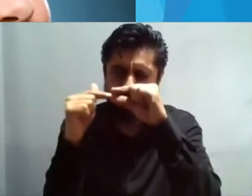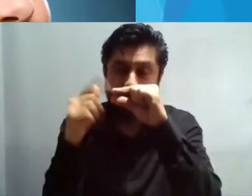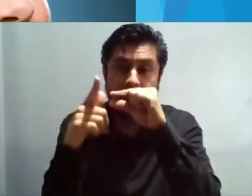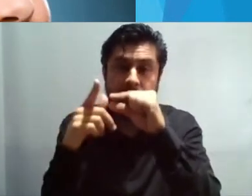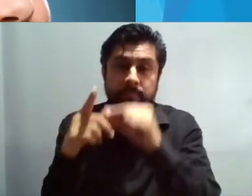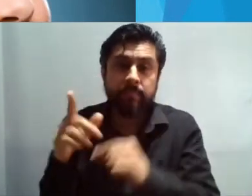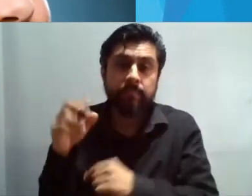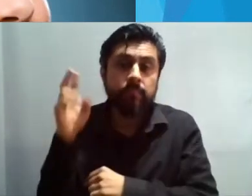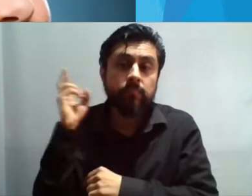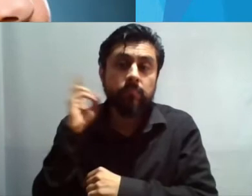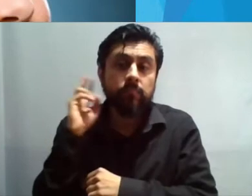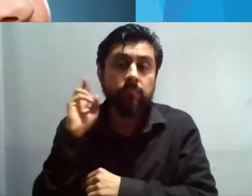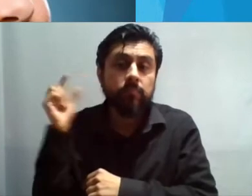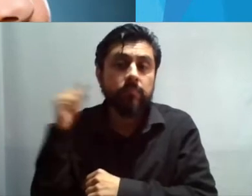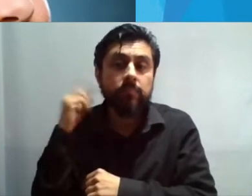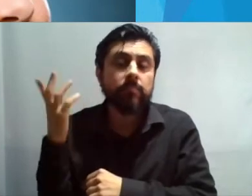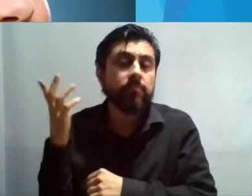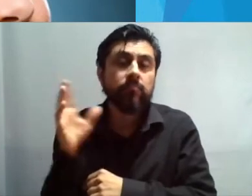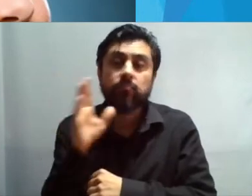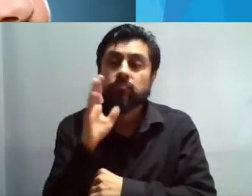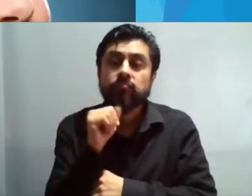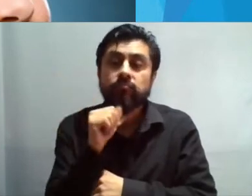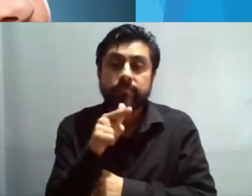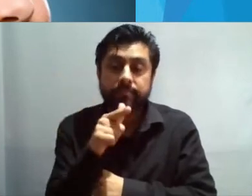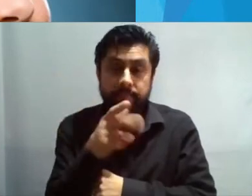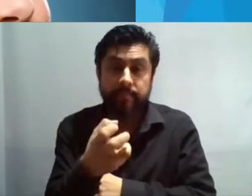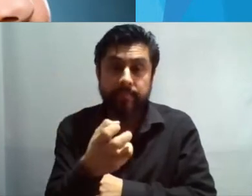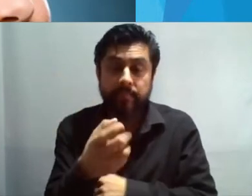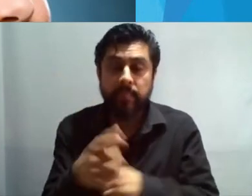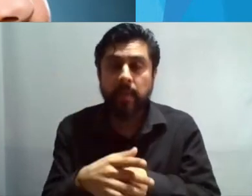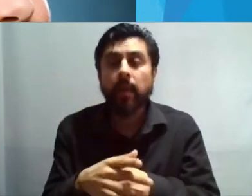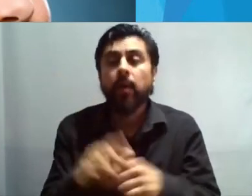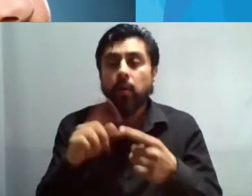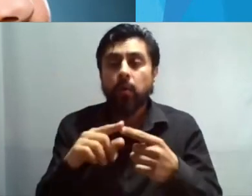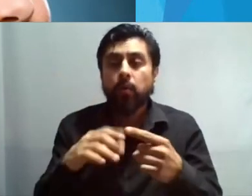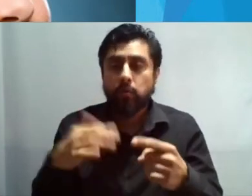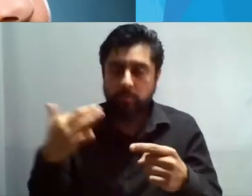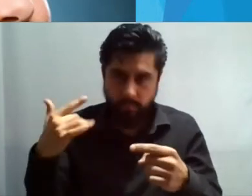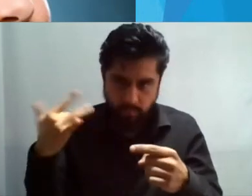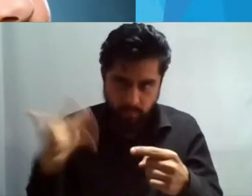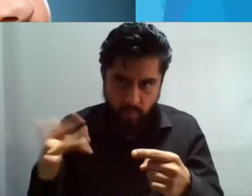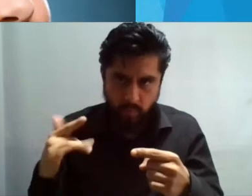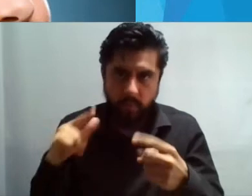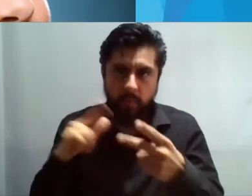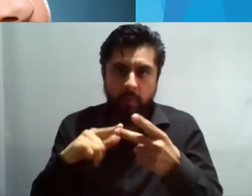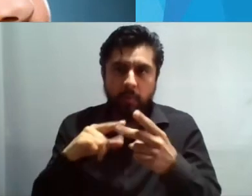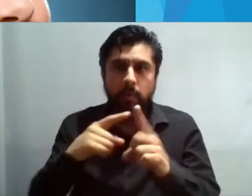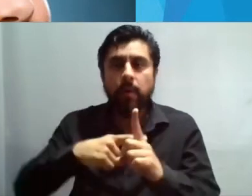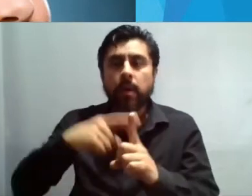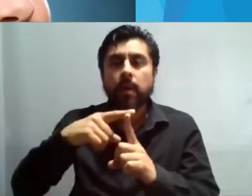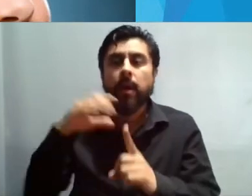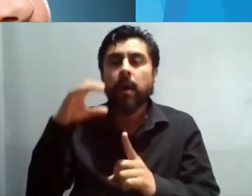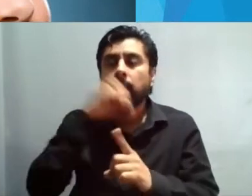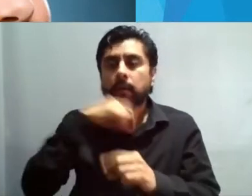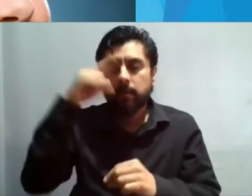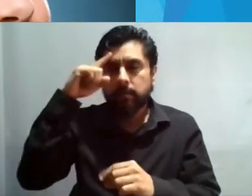y ya no entra este. Pero particularmente puede haber dolor, puede haber fiebre y una sensación de oído